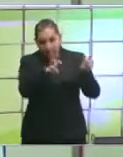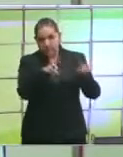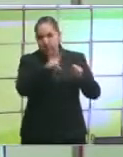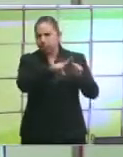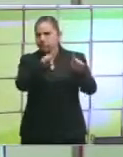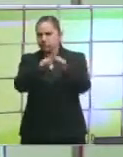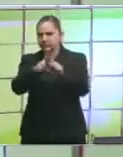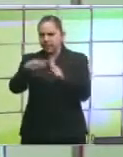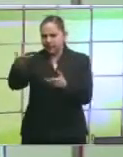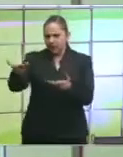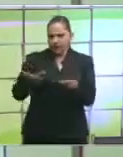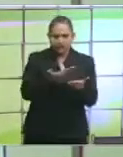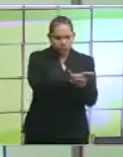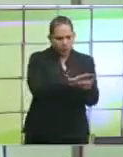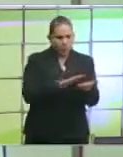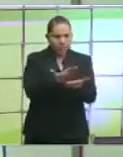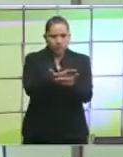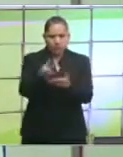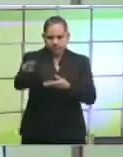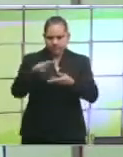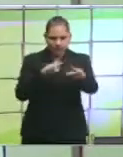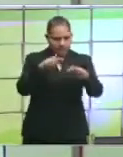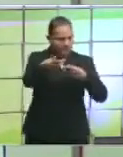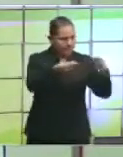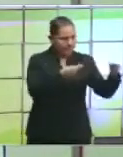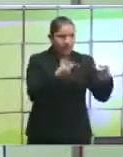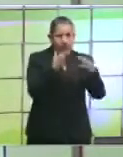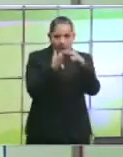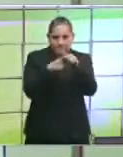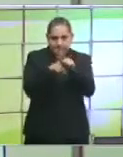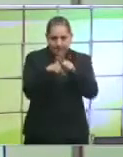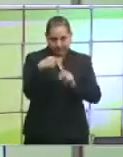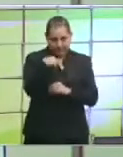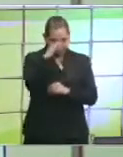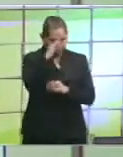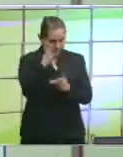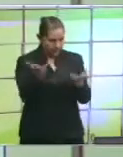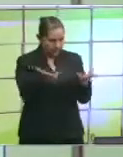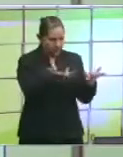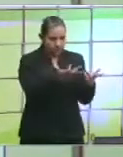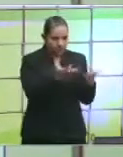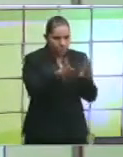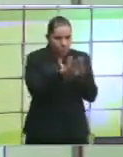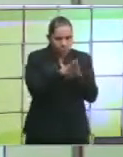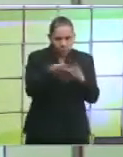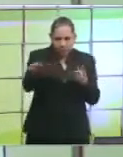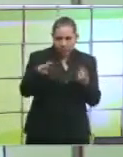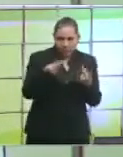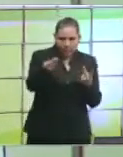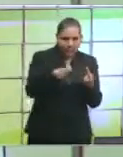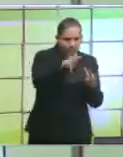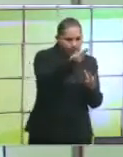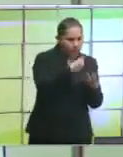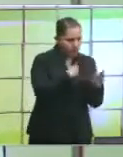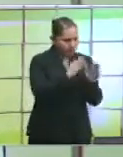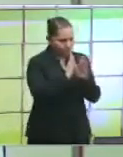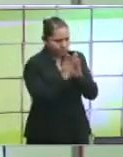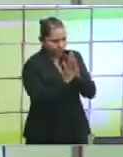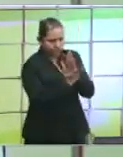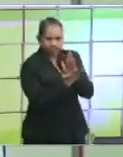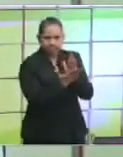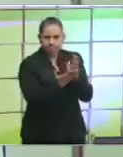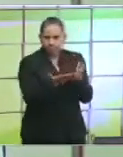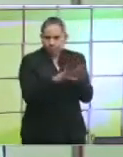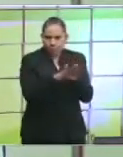principio con toda franqueza hay que decirlo no sabíamos muy bien qué hacer con eso como la insertamos en el expediente en calidad venía bueno se ha hecho una práctica